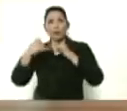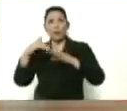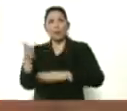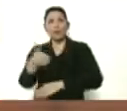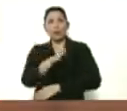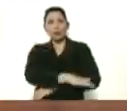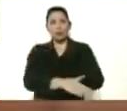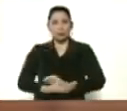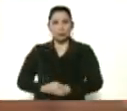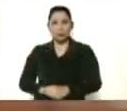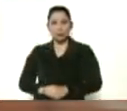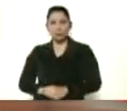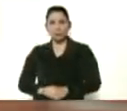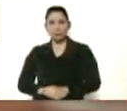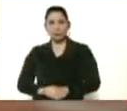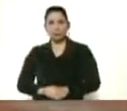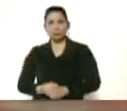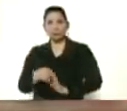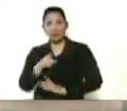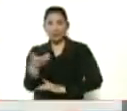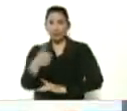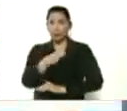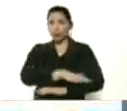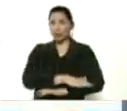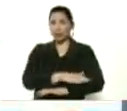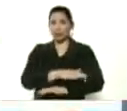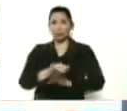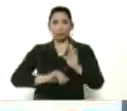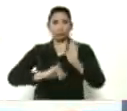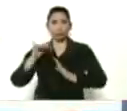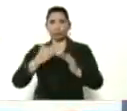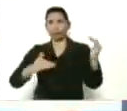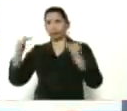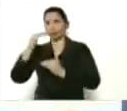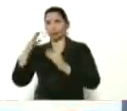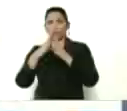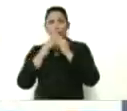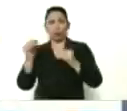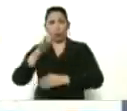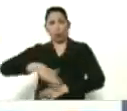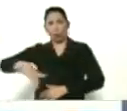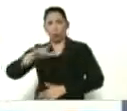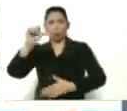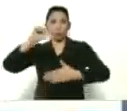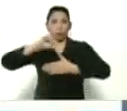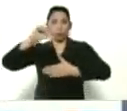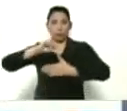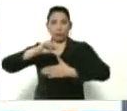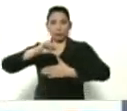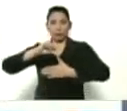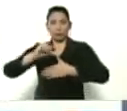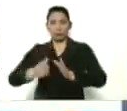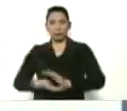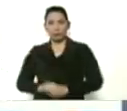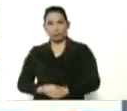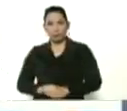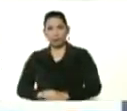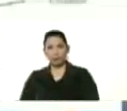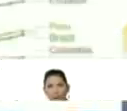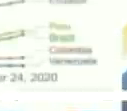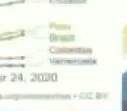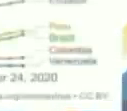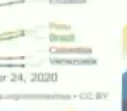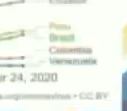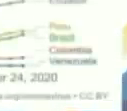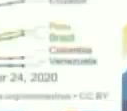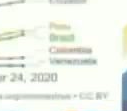así es la mortalidad más alta de el continente sudamericano por millón de habitantes. Luego está el caso de